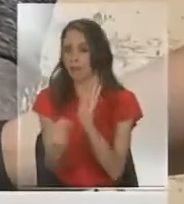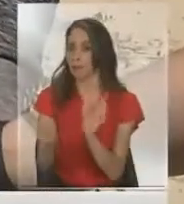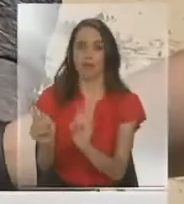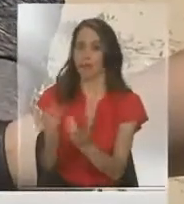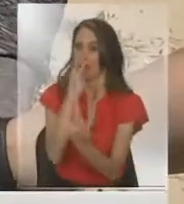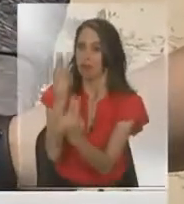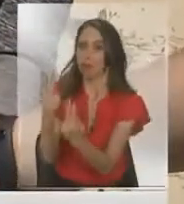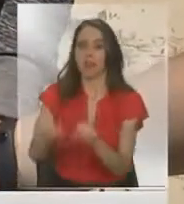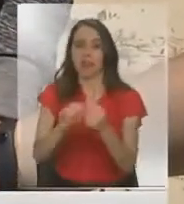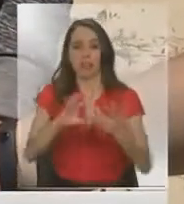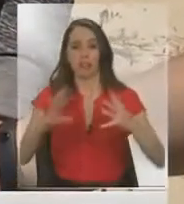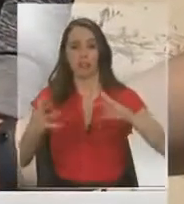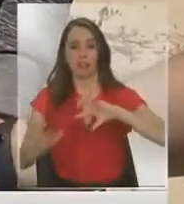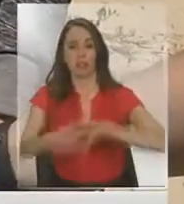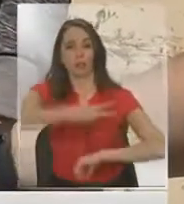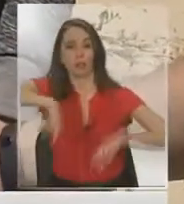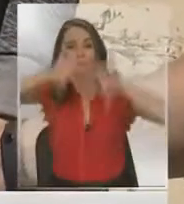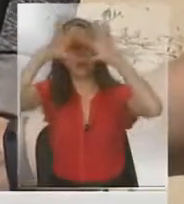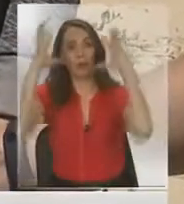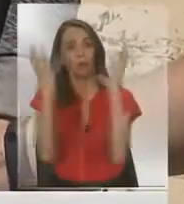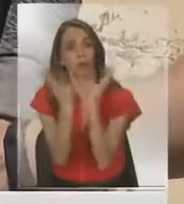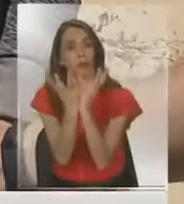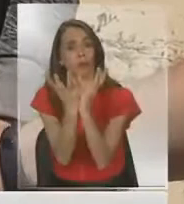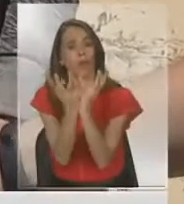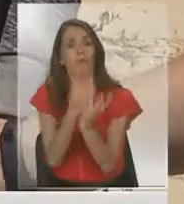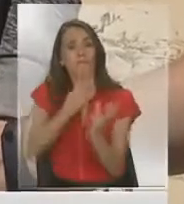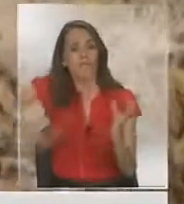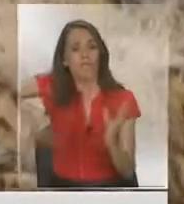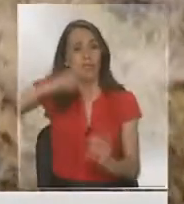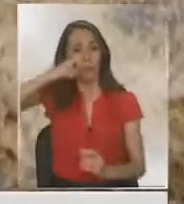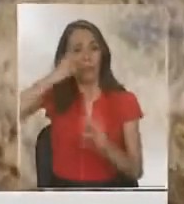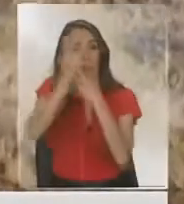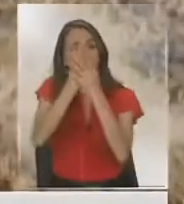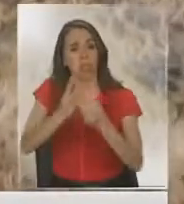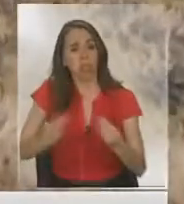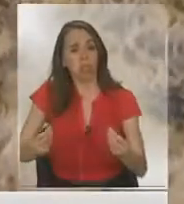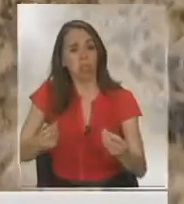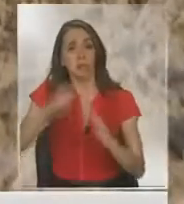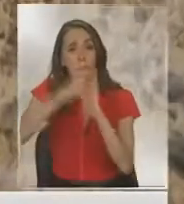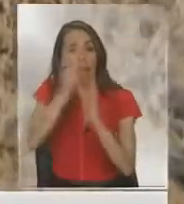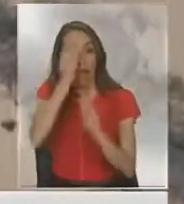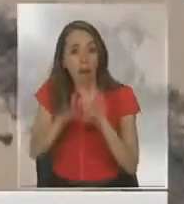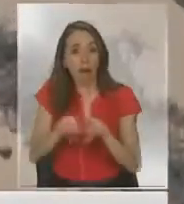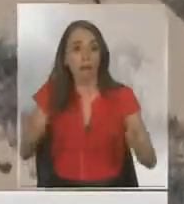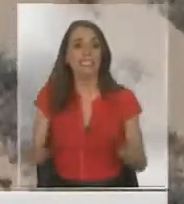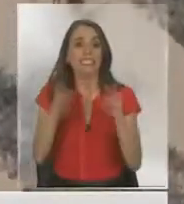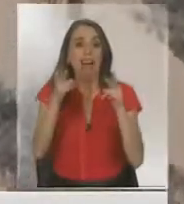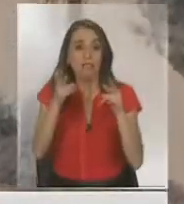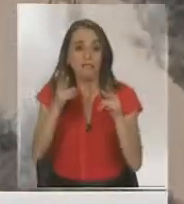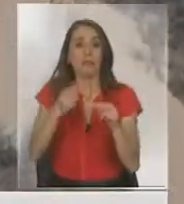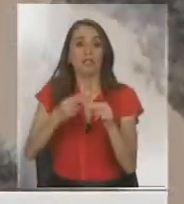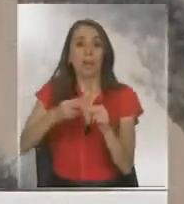y estamos destruyendo nuestro mundo, nuestro planeta donde vivimos. En el mes de agosto, la agrupación Salvemos Gota de Leche